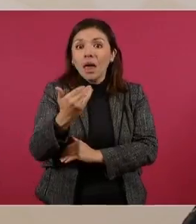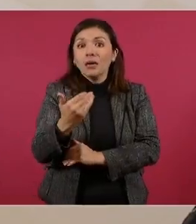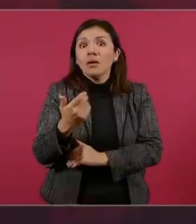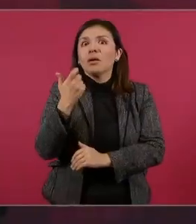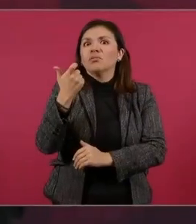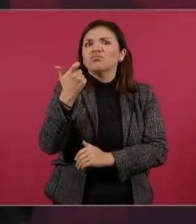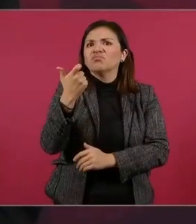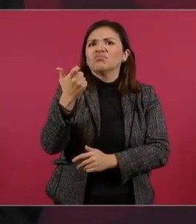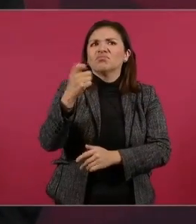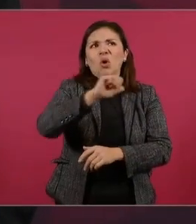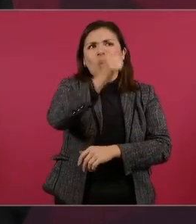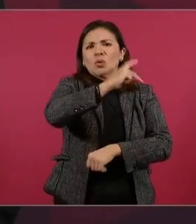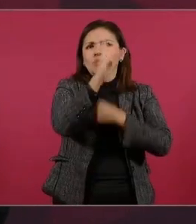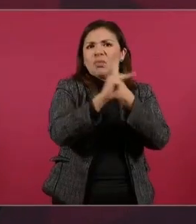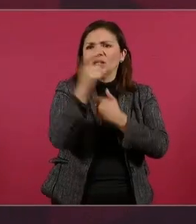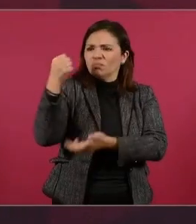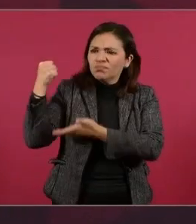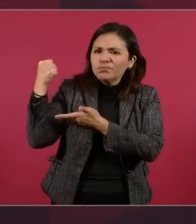mucha